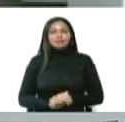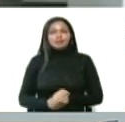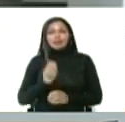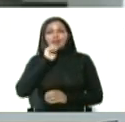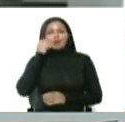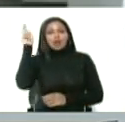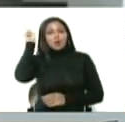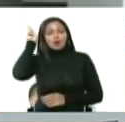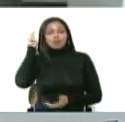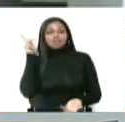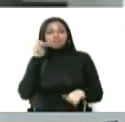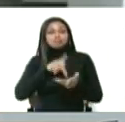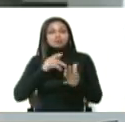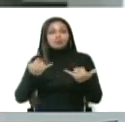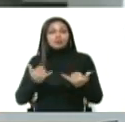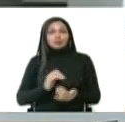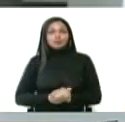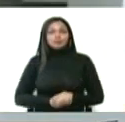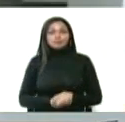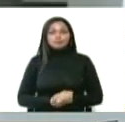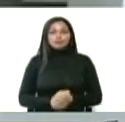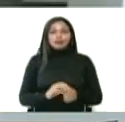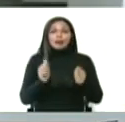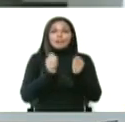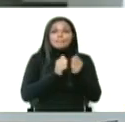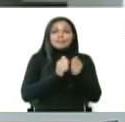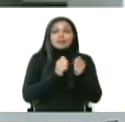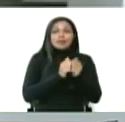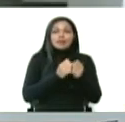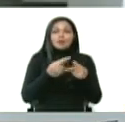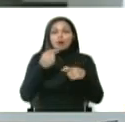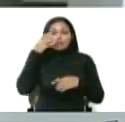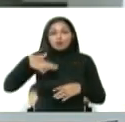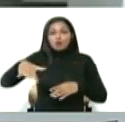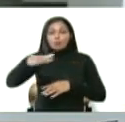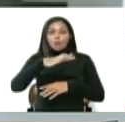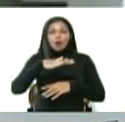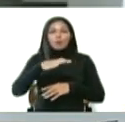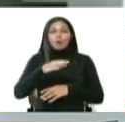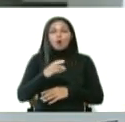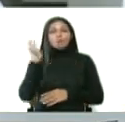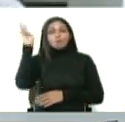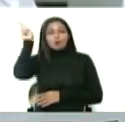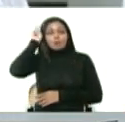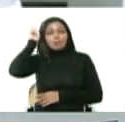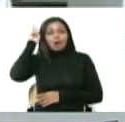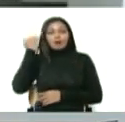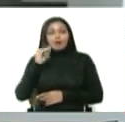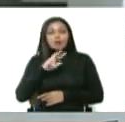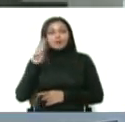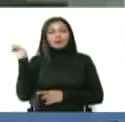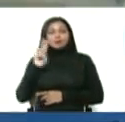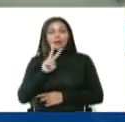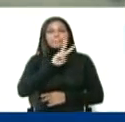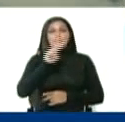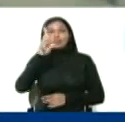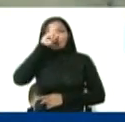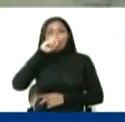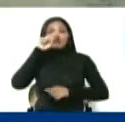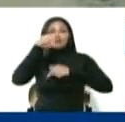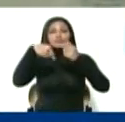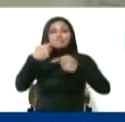ha llegado. La Piedra Cueca de los pueblos pemones del sur de Venezuela. 22 años